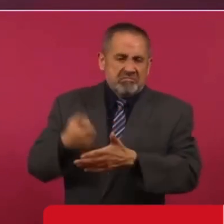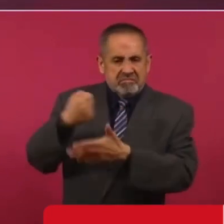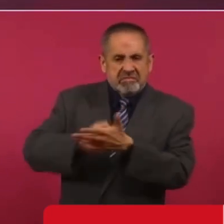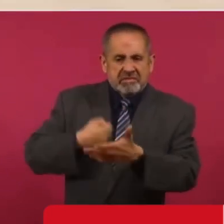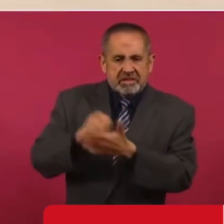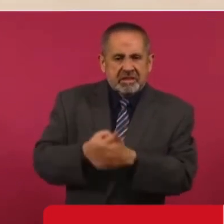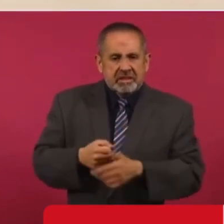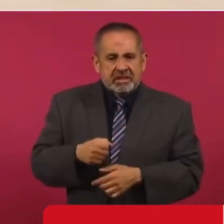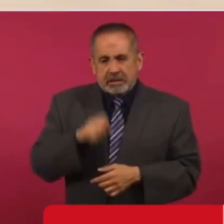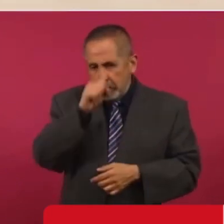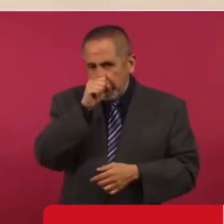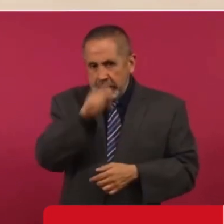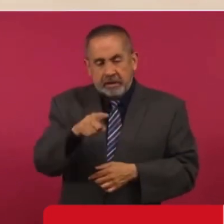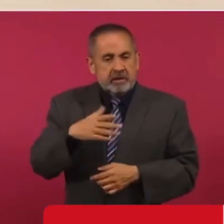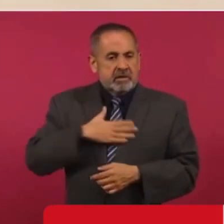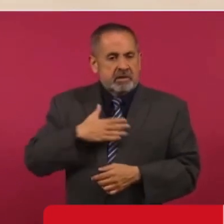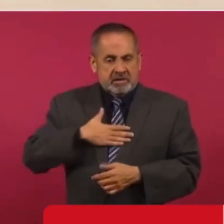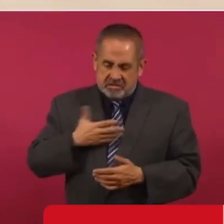vamos a ejercer